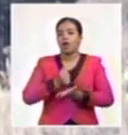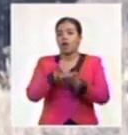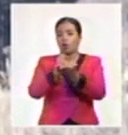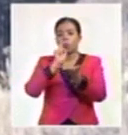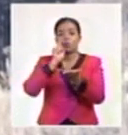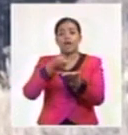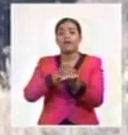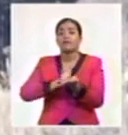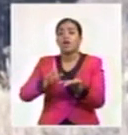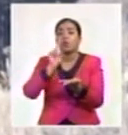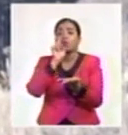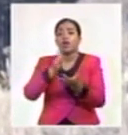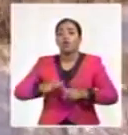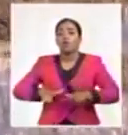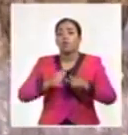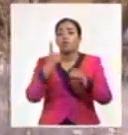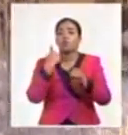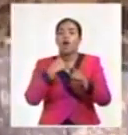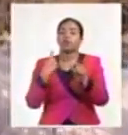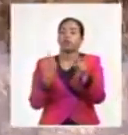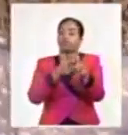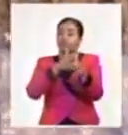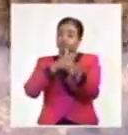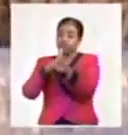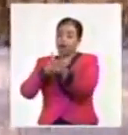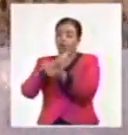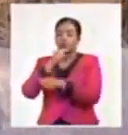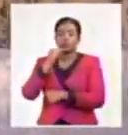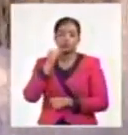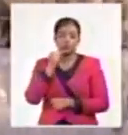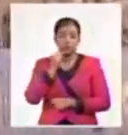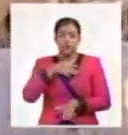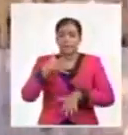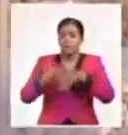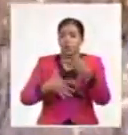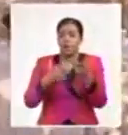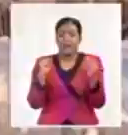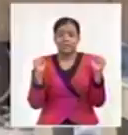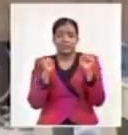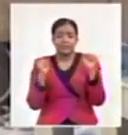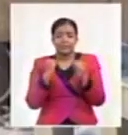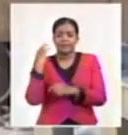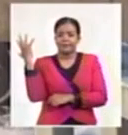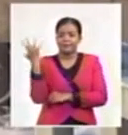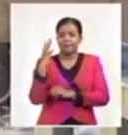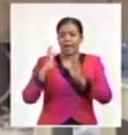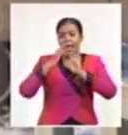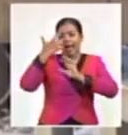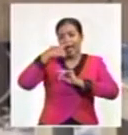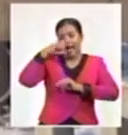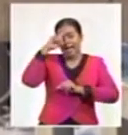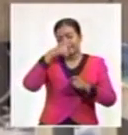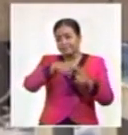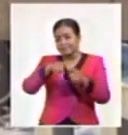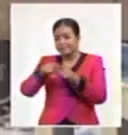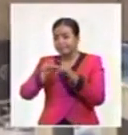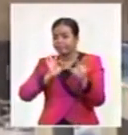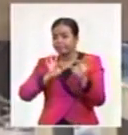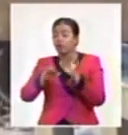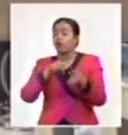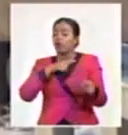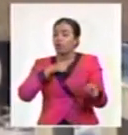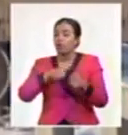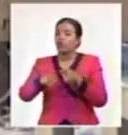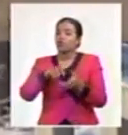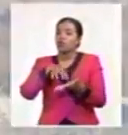guerra con Rusia. Las ciberamenazas, la crisis climática o la protección de las infraestructuras son otras de las áreas en las que ambas